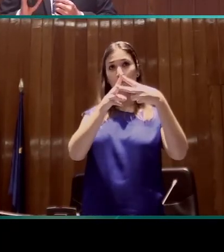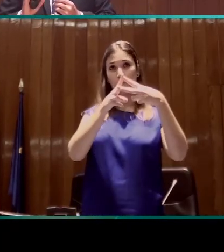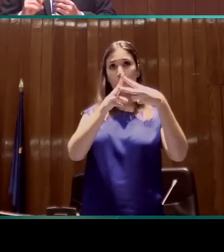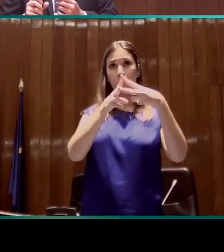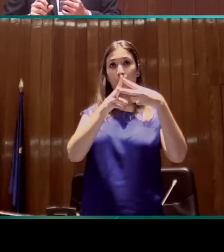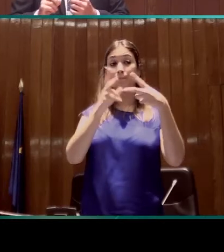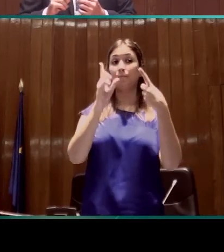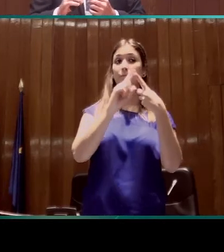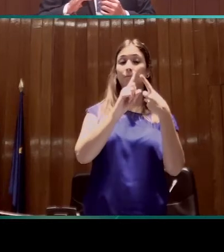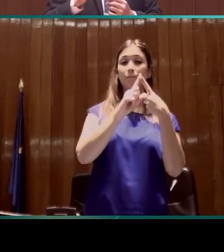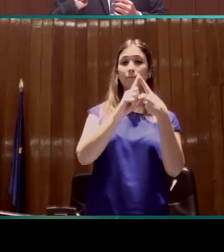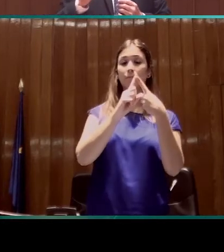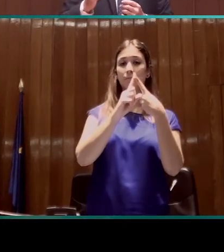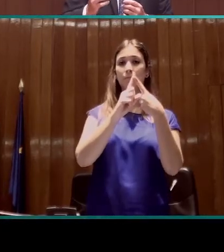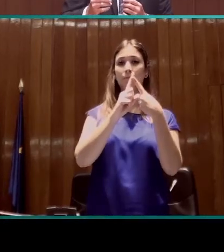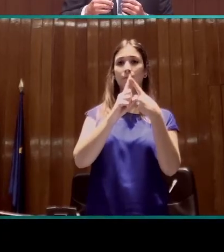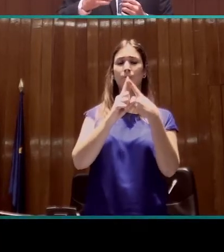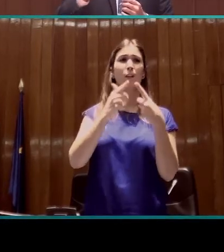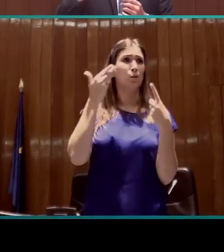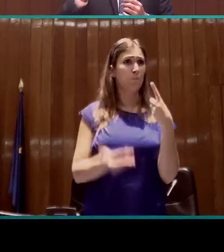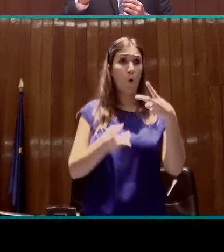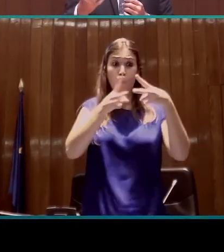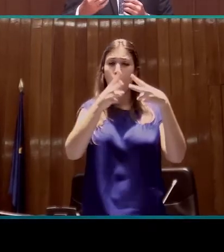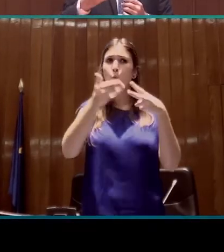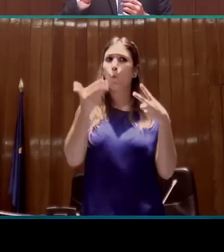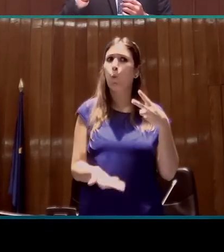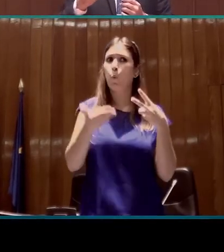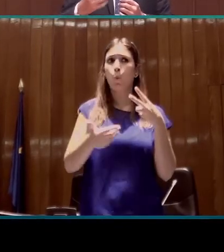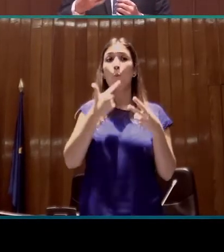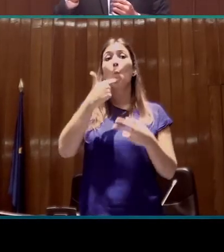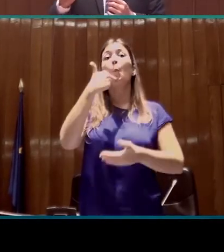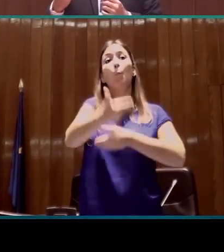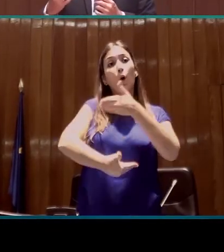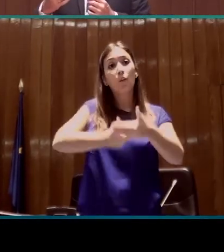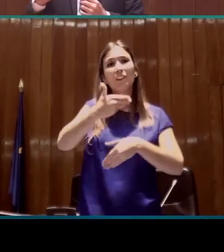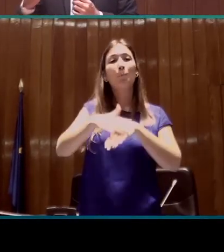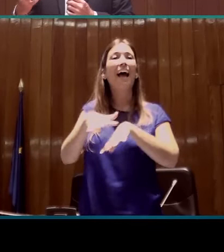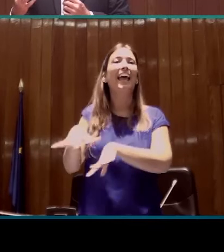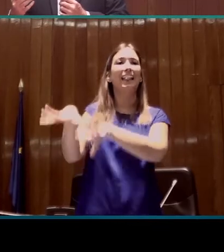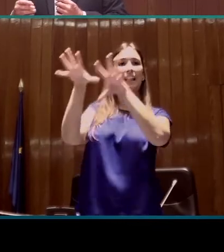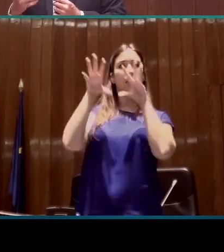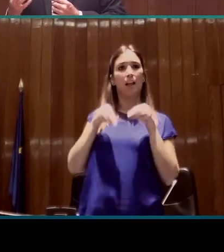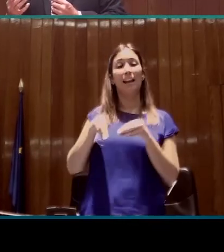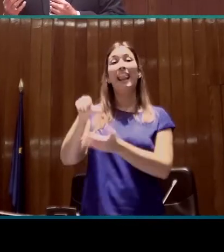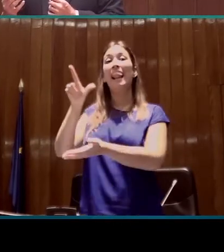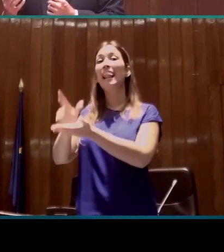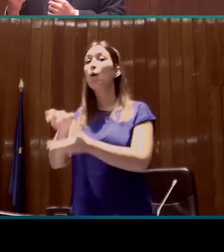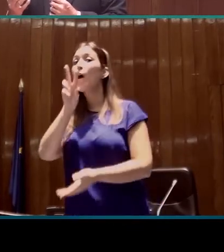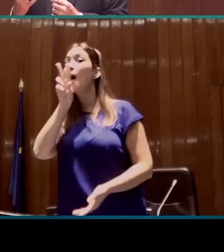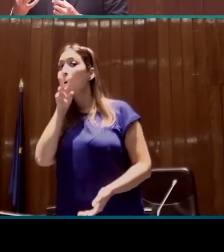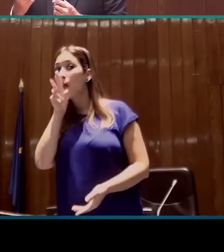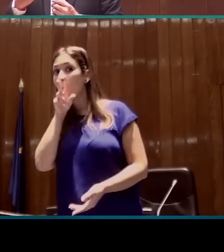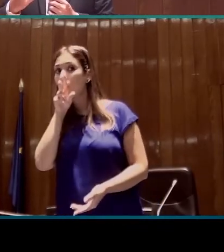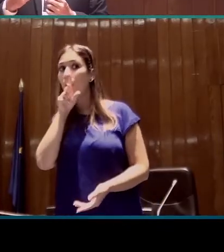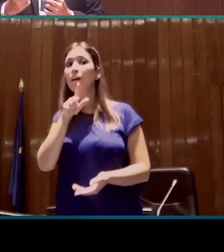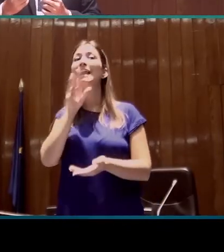variables que son muy relevantes en el proceso de comprensión de la lengua hablada y